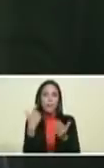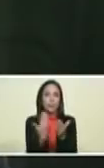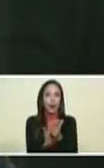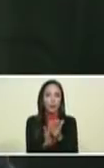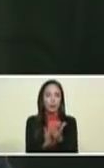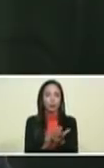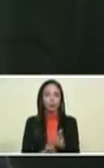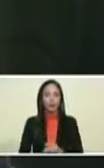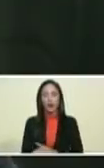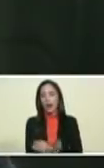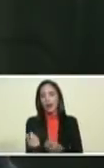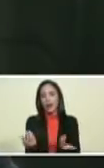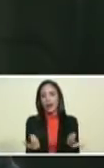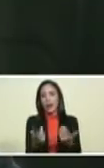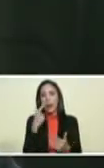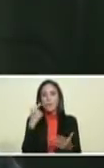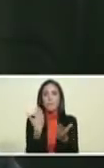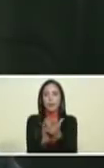incluye